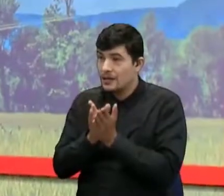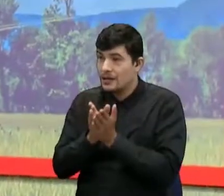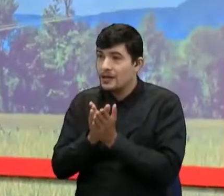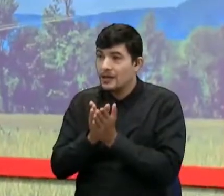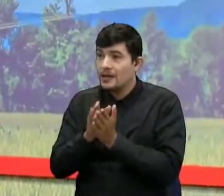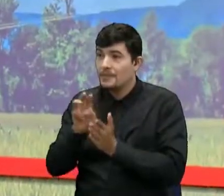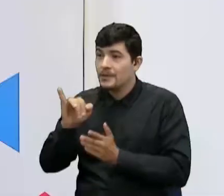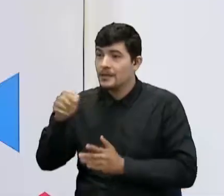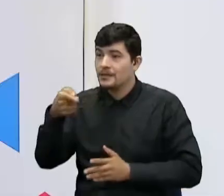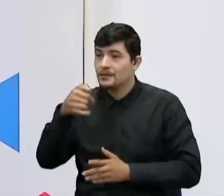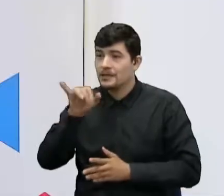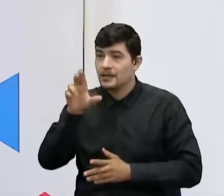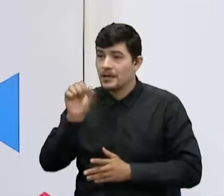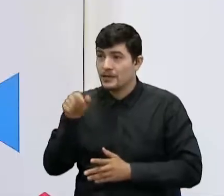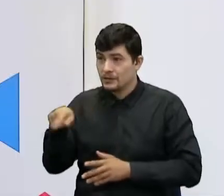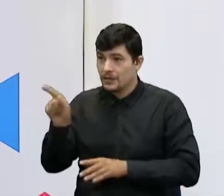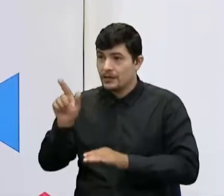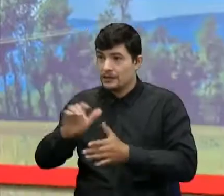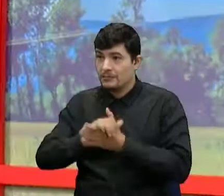Y presenta así